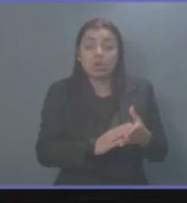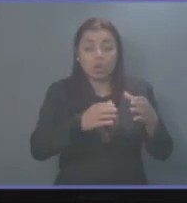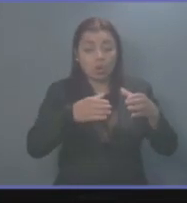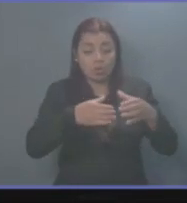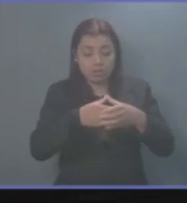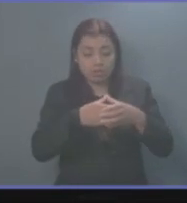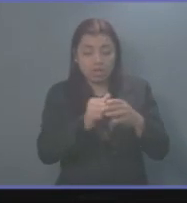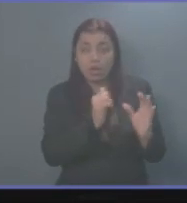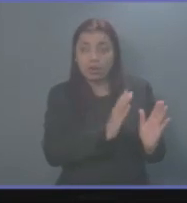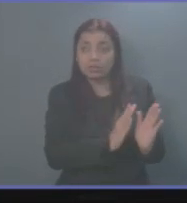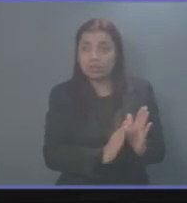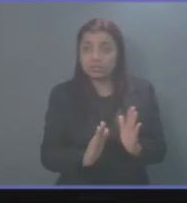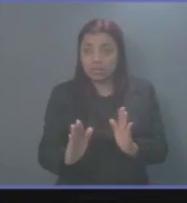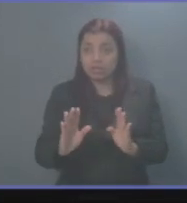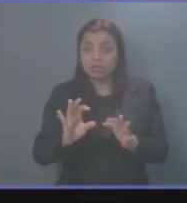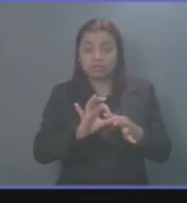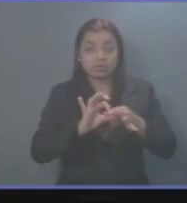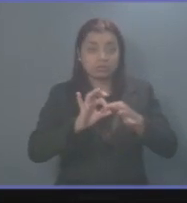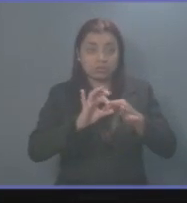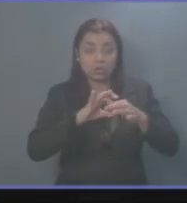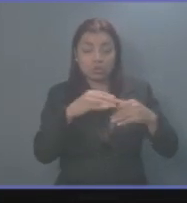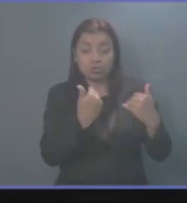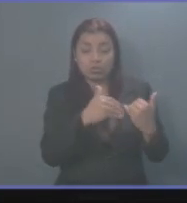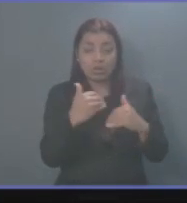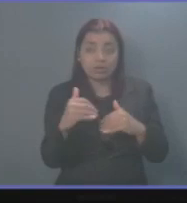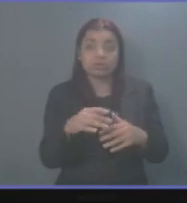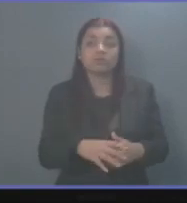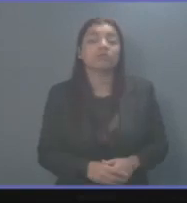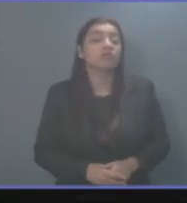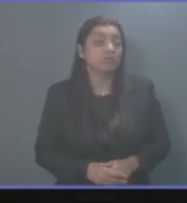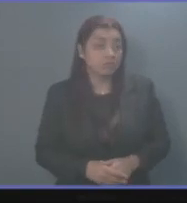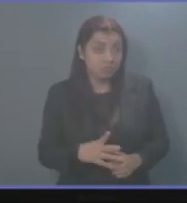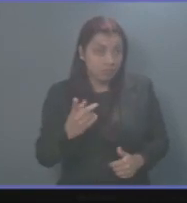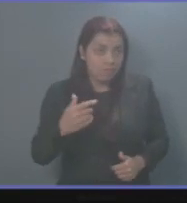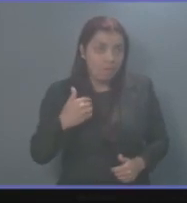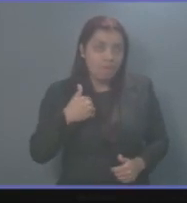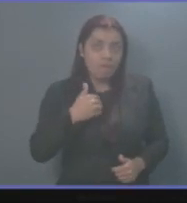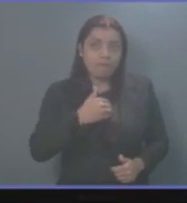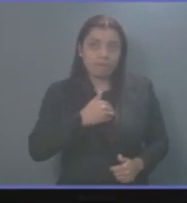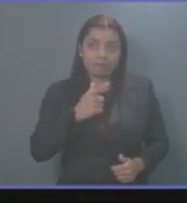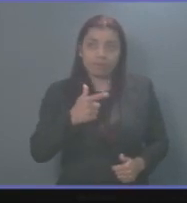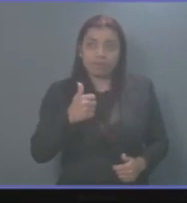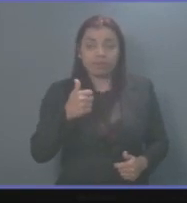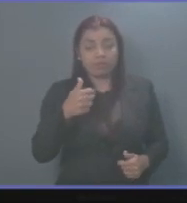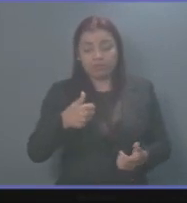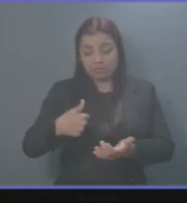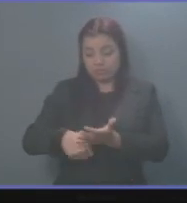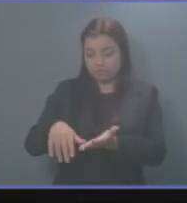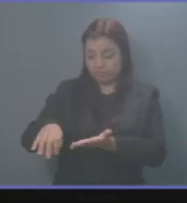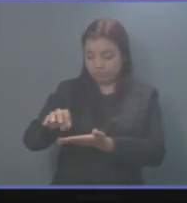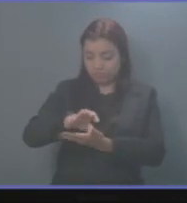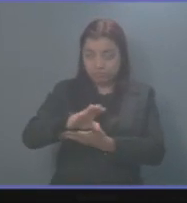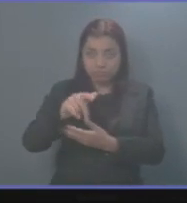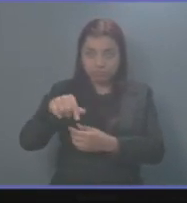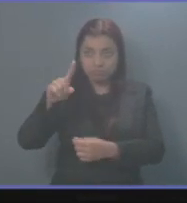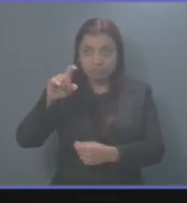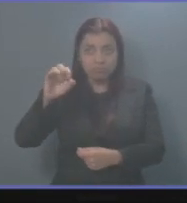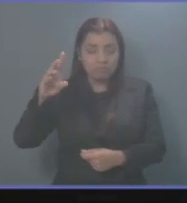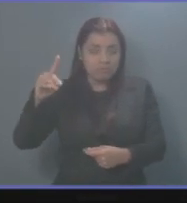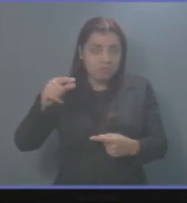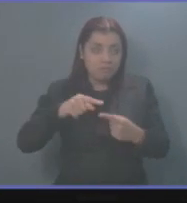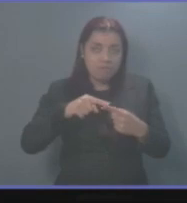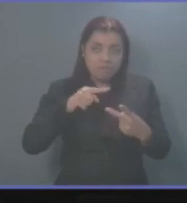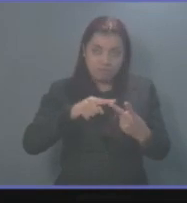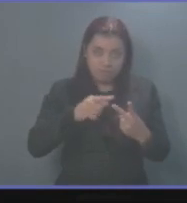organizador de los mencionados juegos, integrado por miembros propuestos por la Alcaldía Municipal de Santa Tecla,